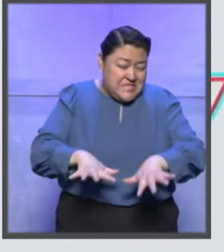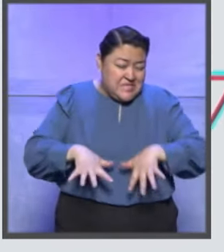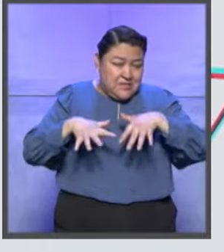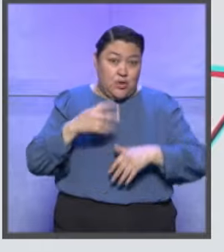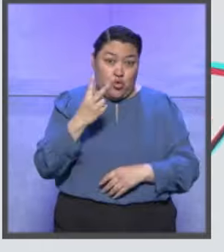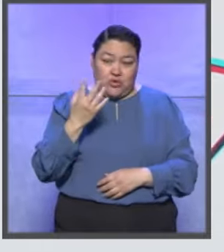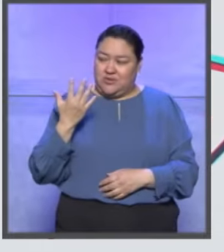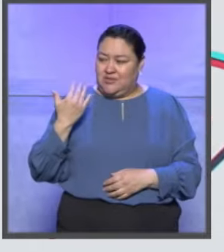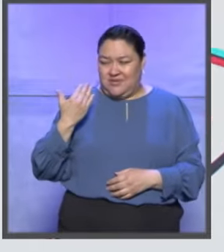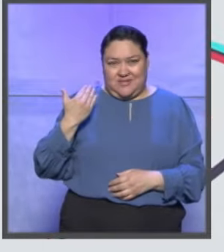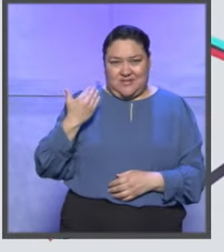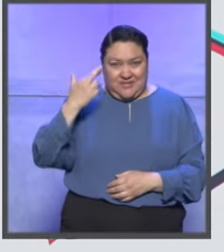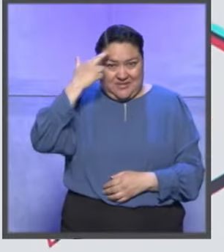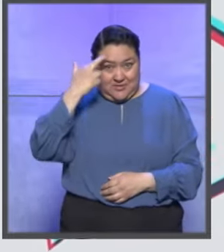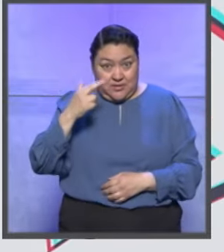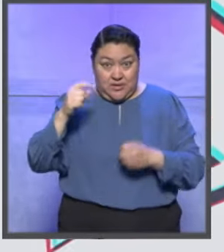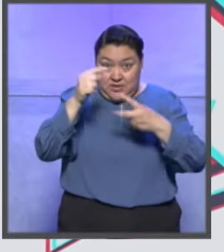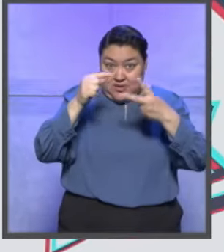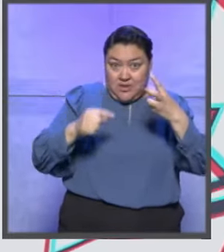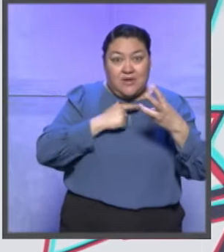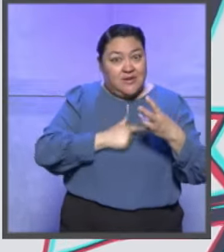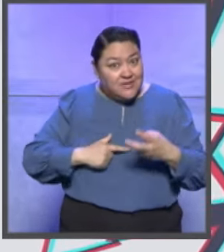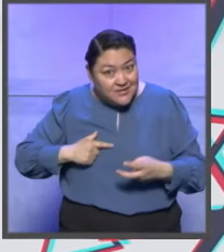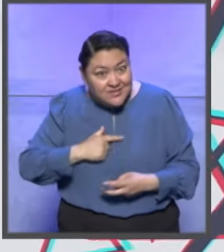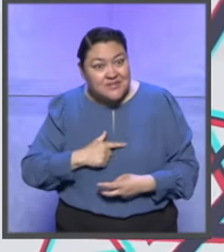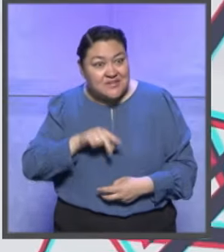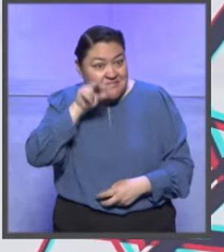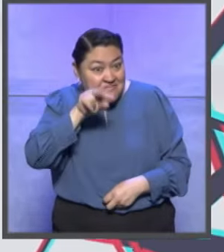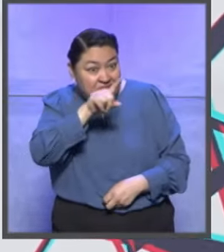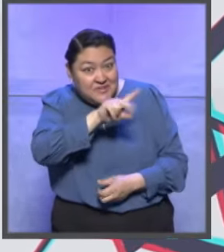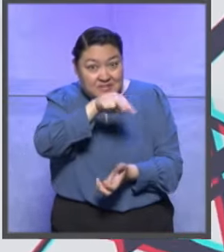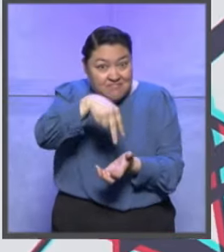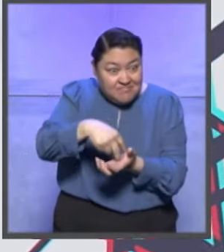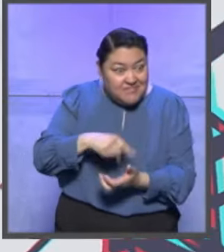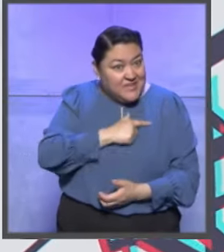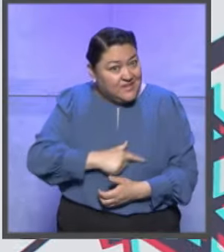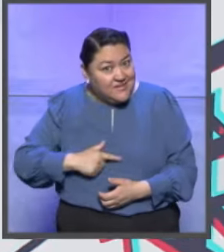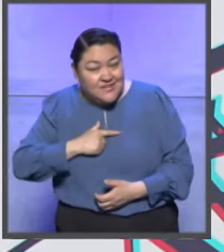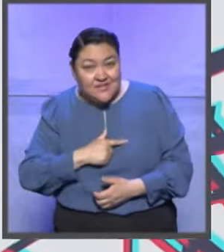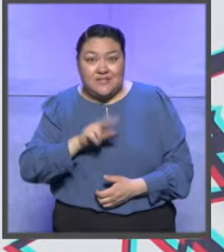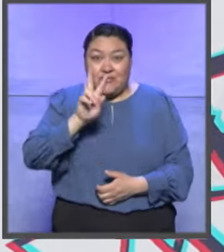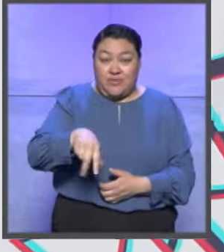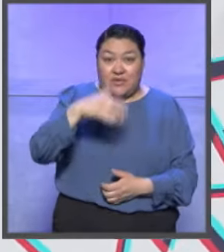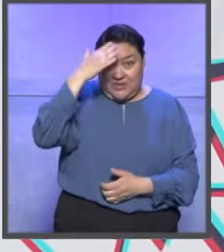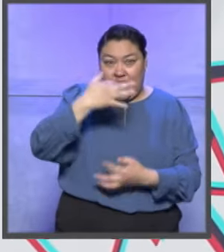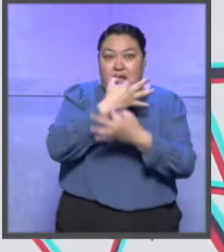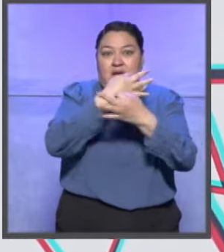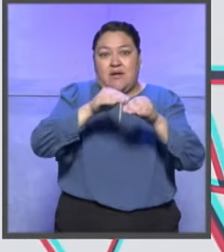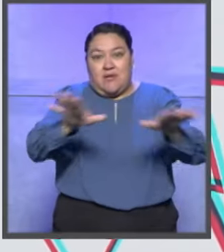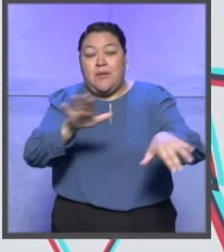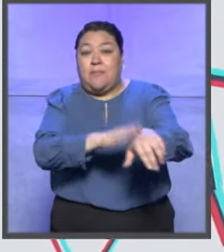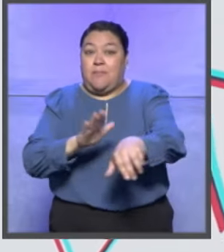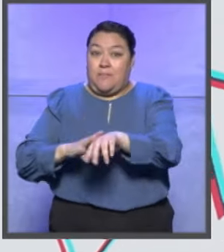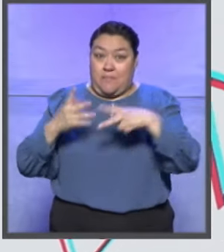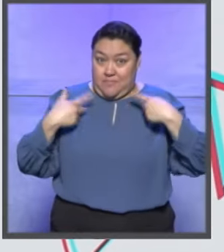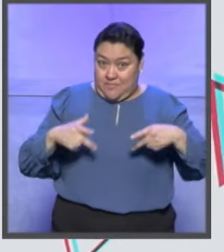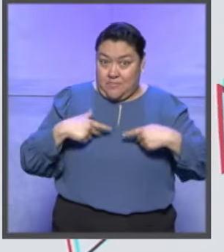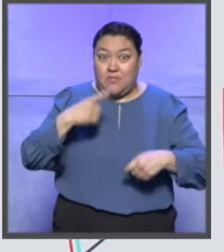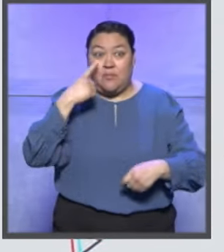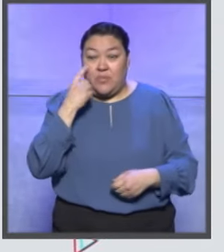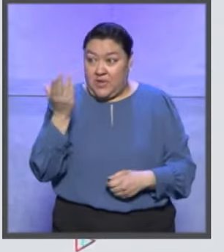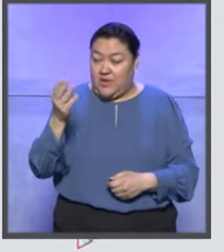eventos recientemente. En ambos me dio mucho gusto verlas juntas, porque quiero decirles a todo nuestro público